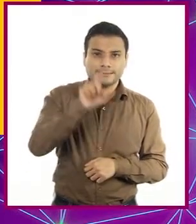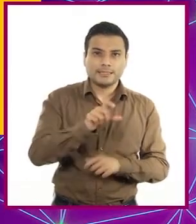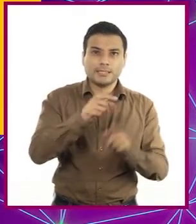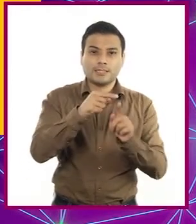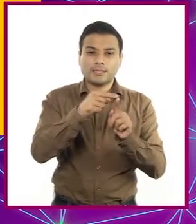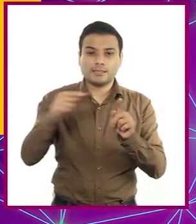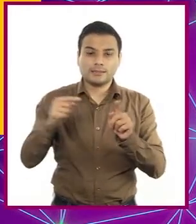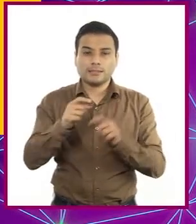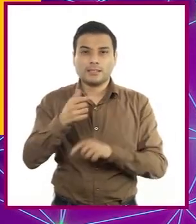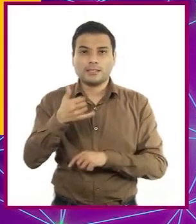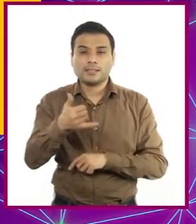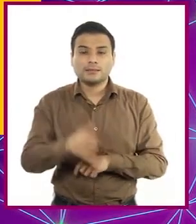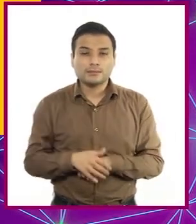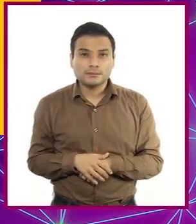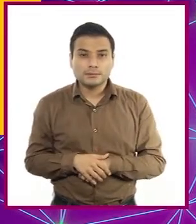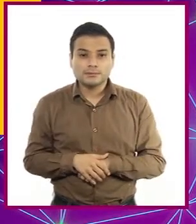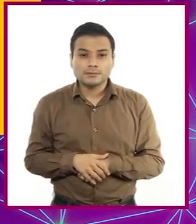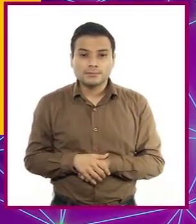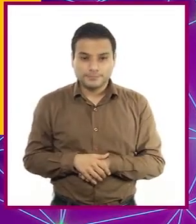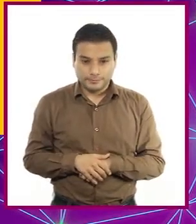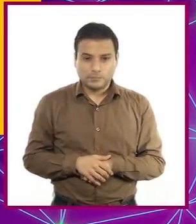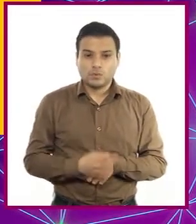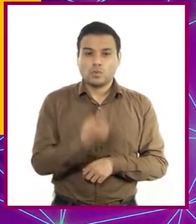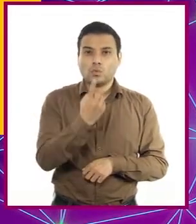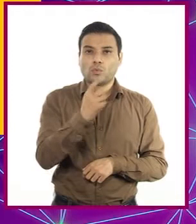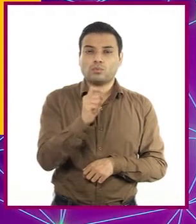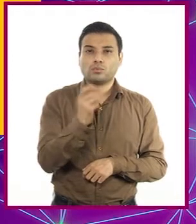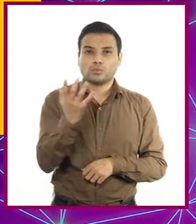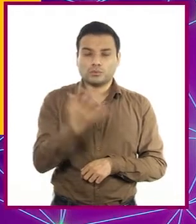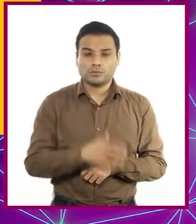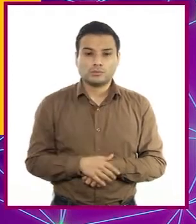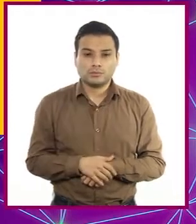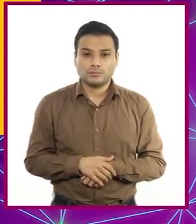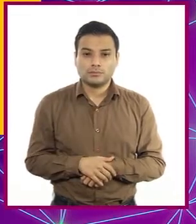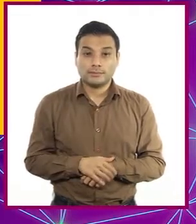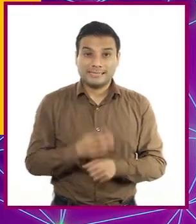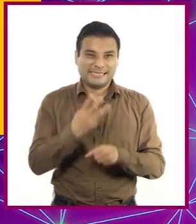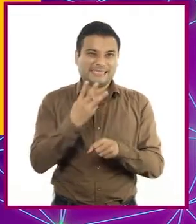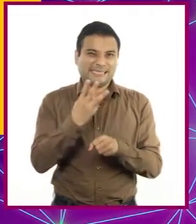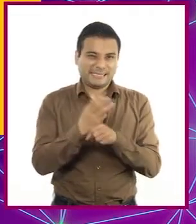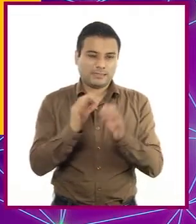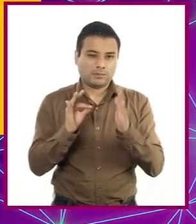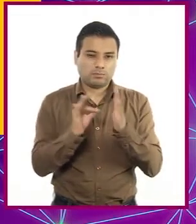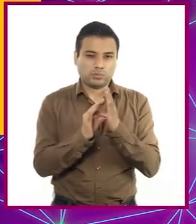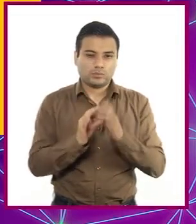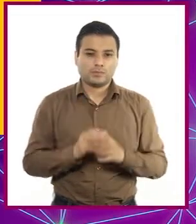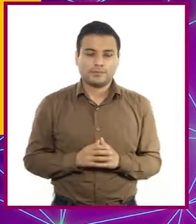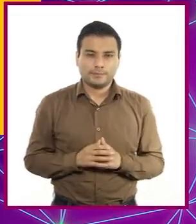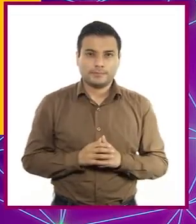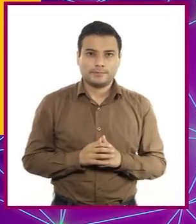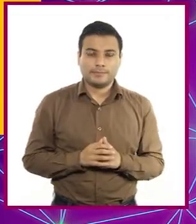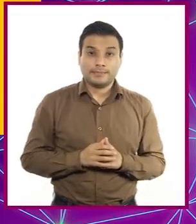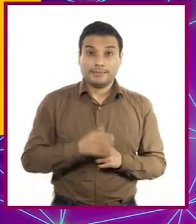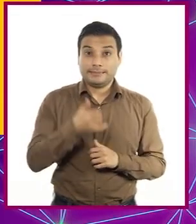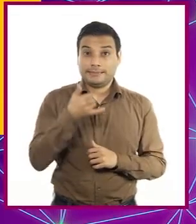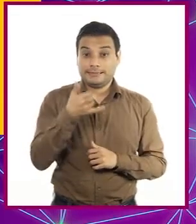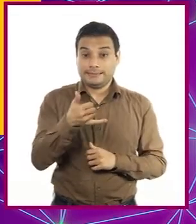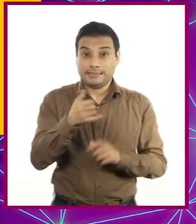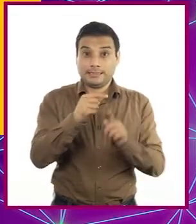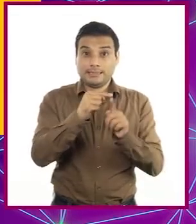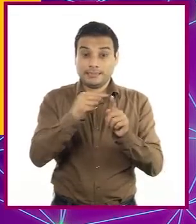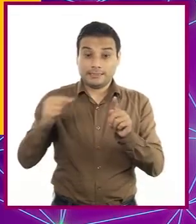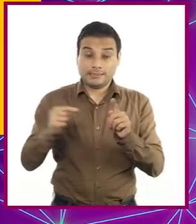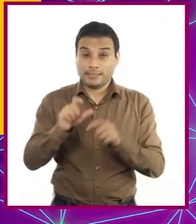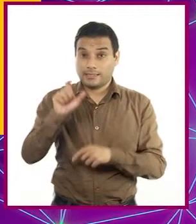x también es 1.5. En la tercera coordenada, el cociente del valor de y entre